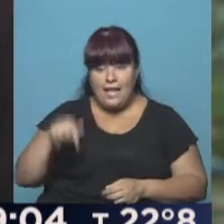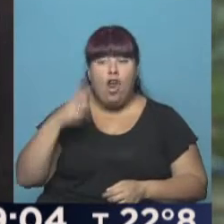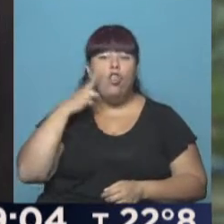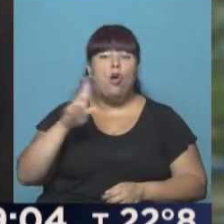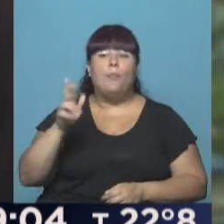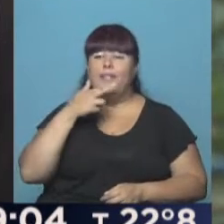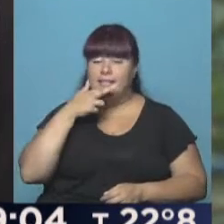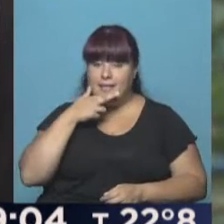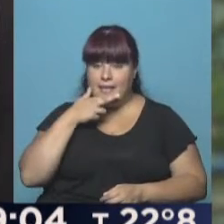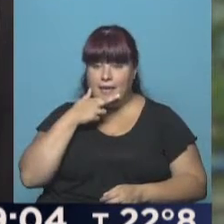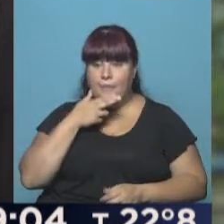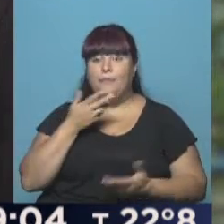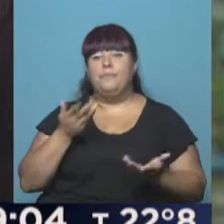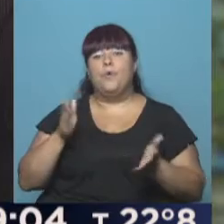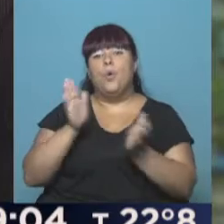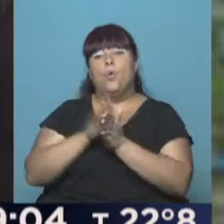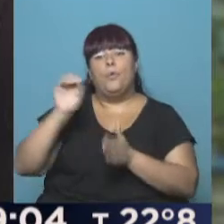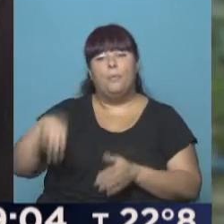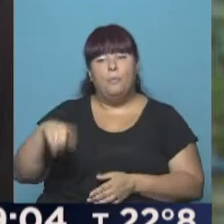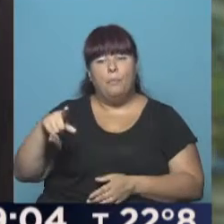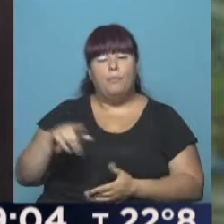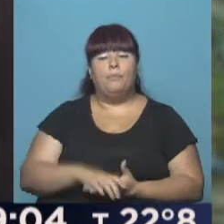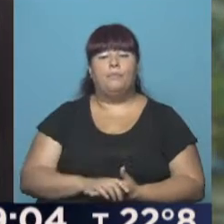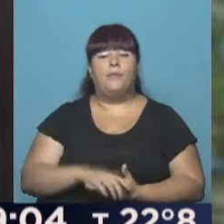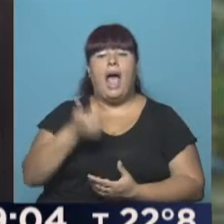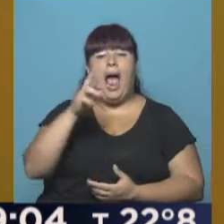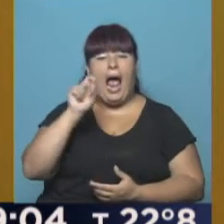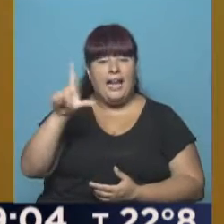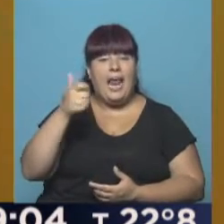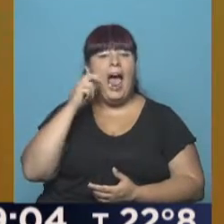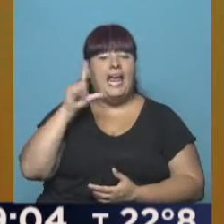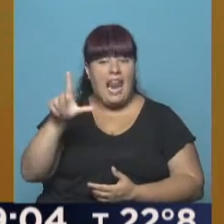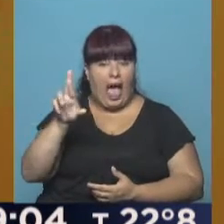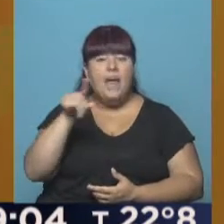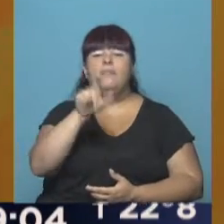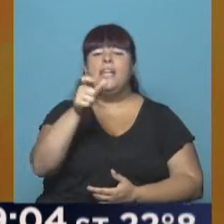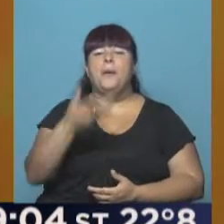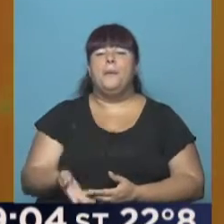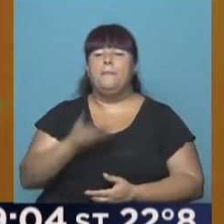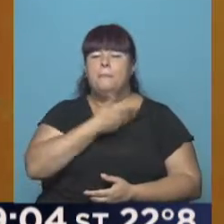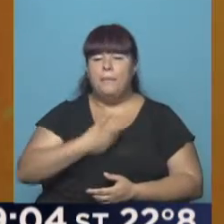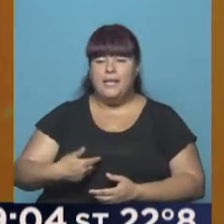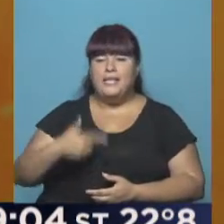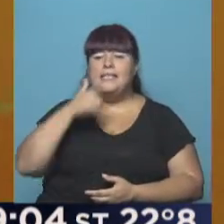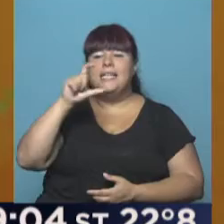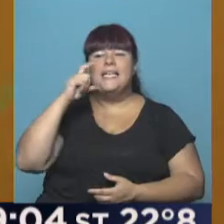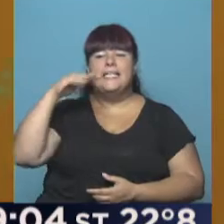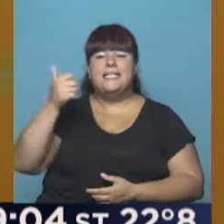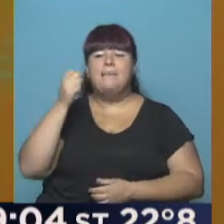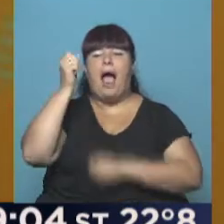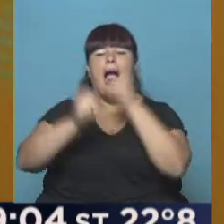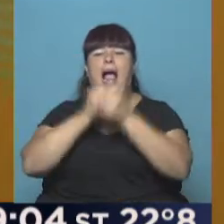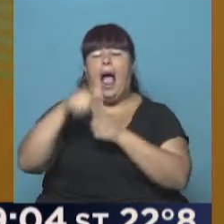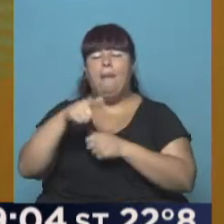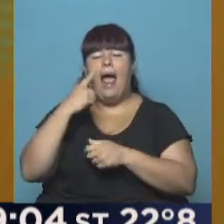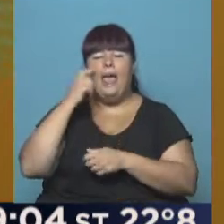2017 y junto a nosotros está ariel aguilar quien es presidente décima la cámara de industriales